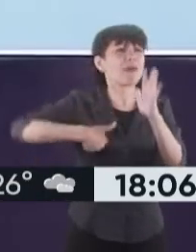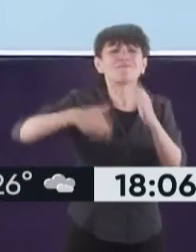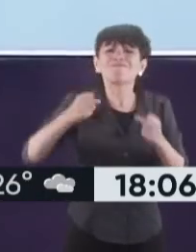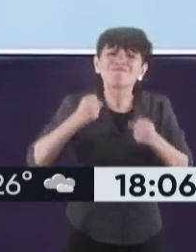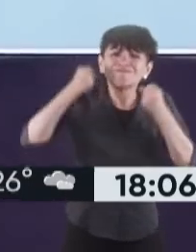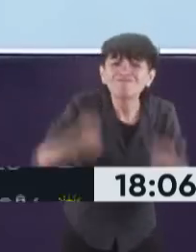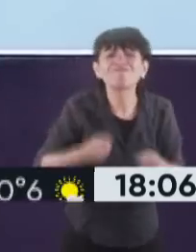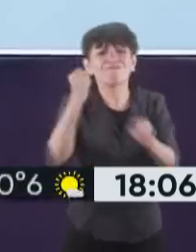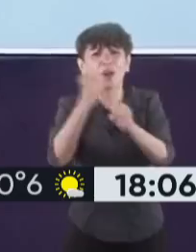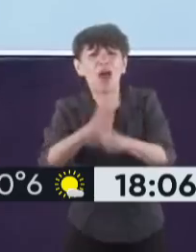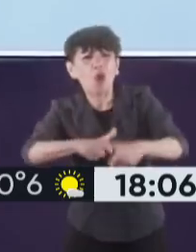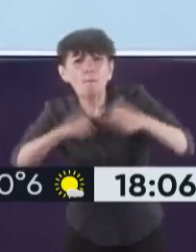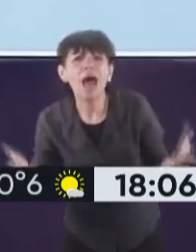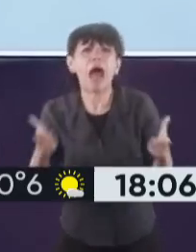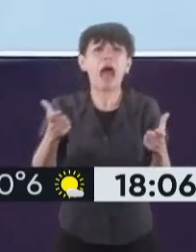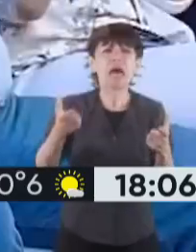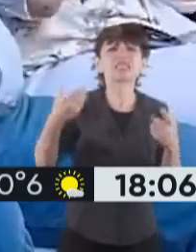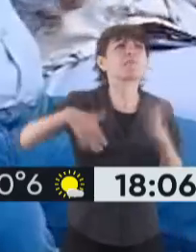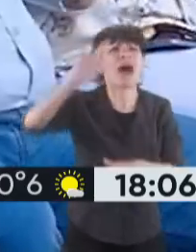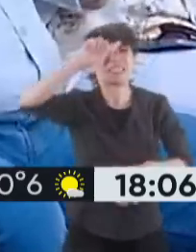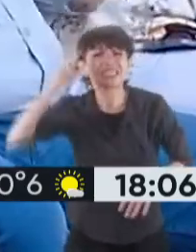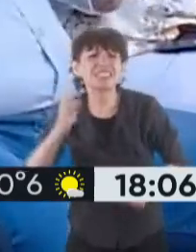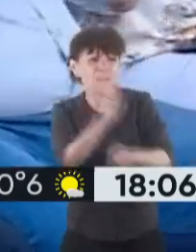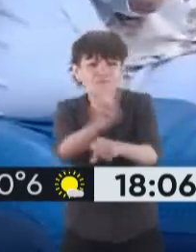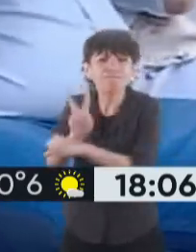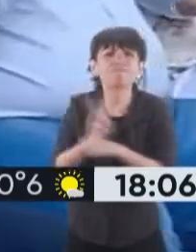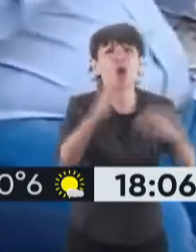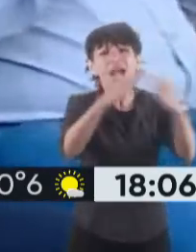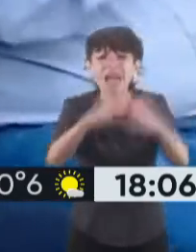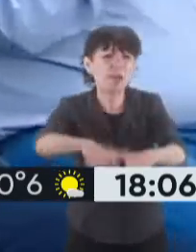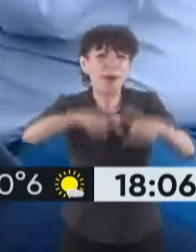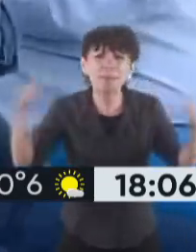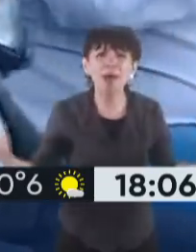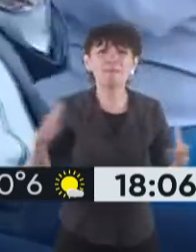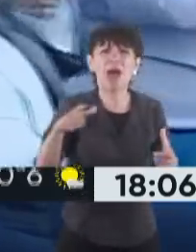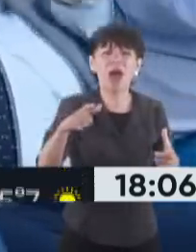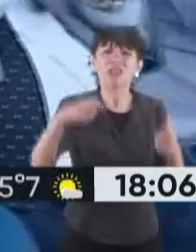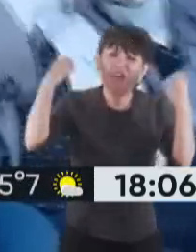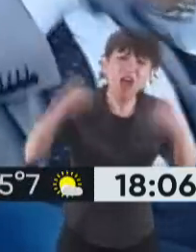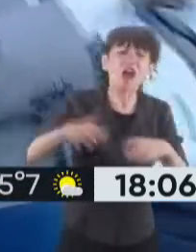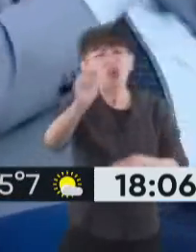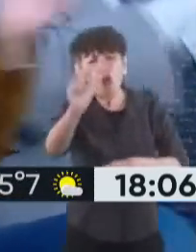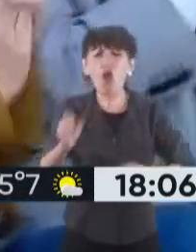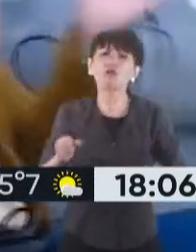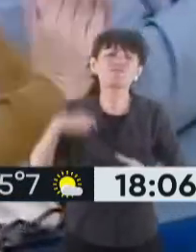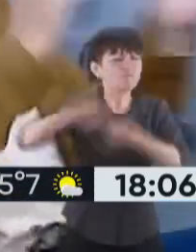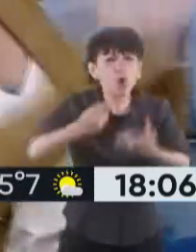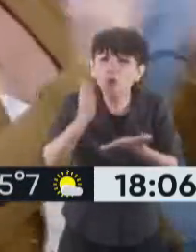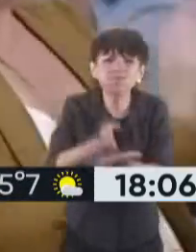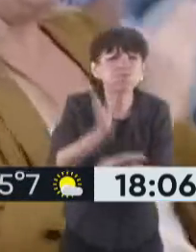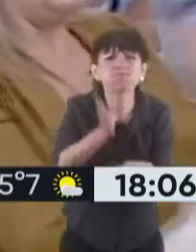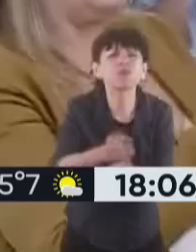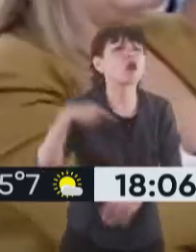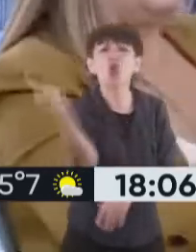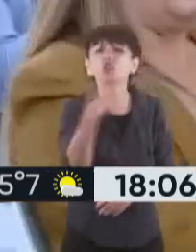más empleo, con más atención del Estado, con más viviendas, a no bajar los brazos. Compañeros y compañeras,